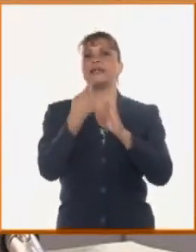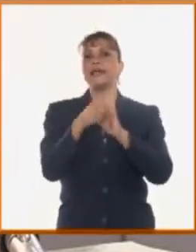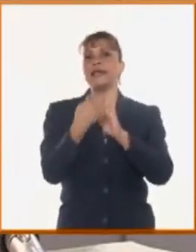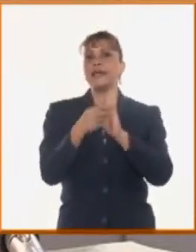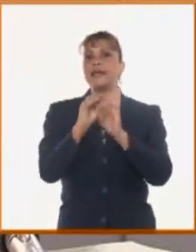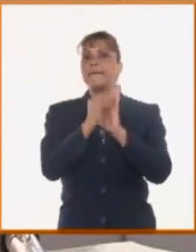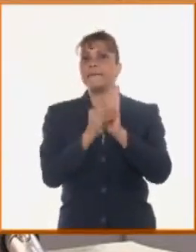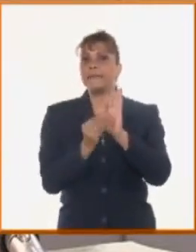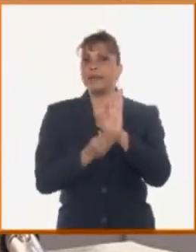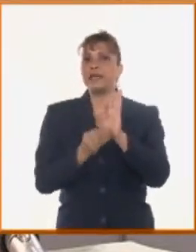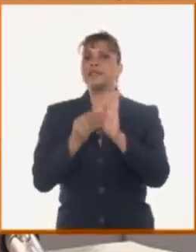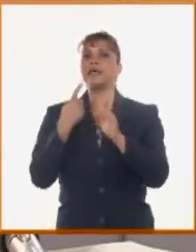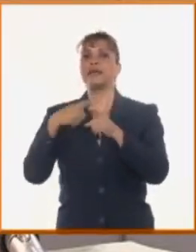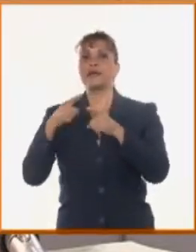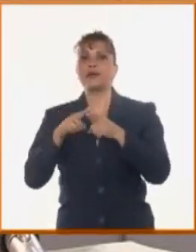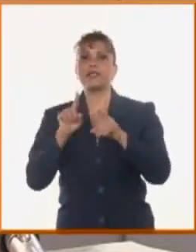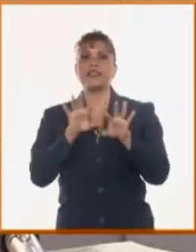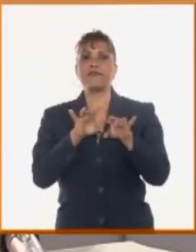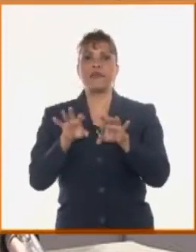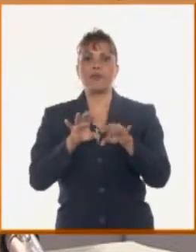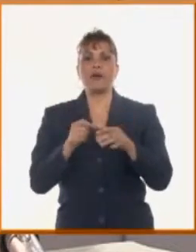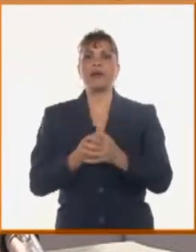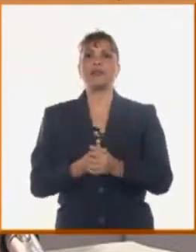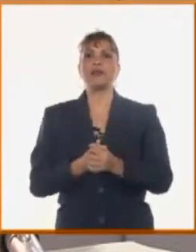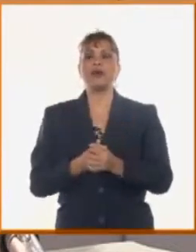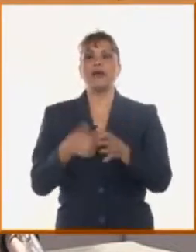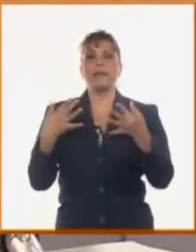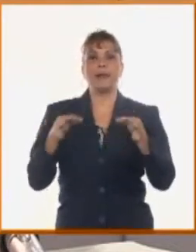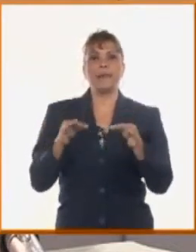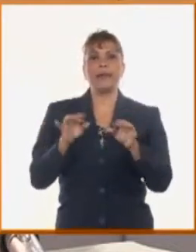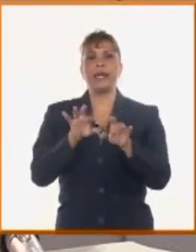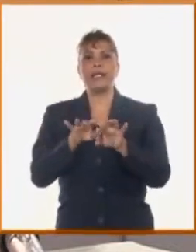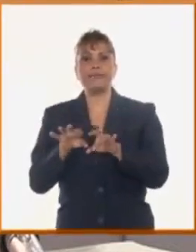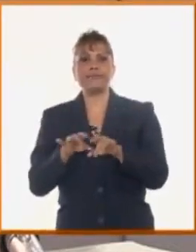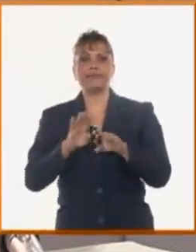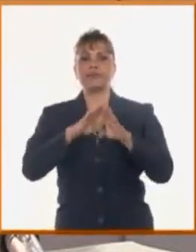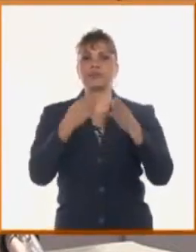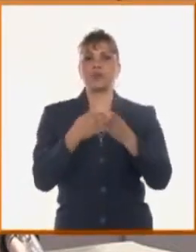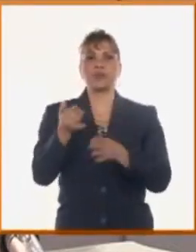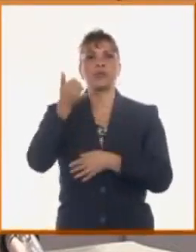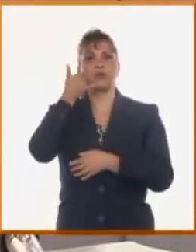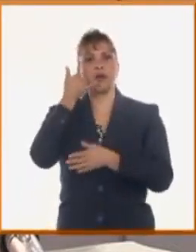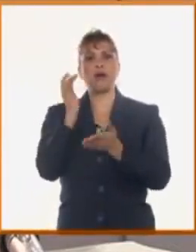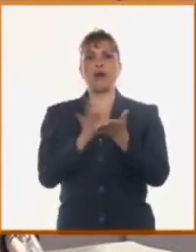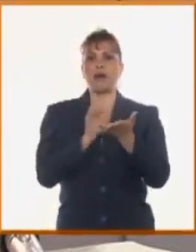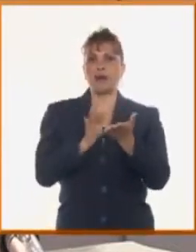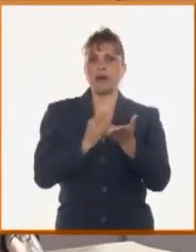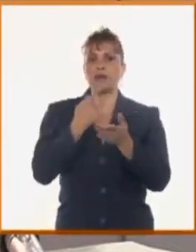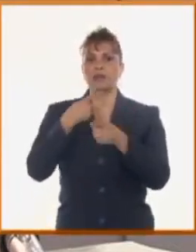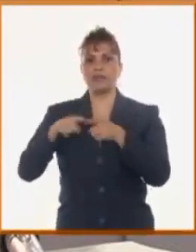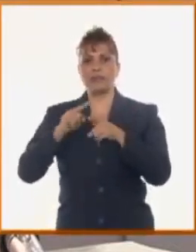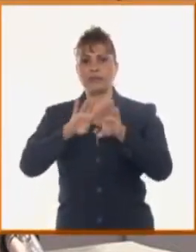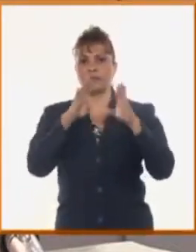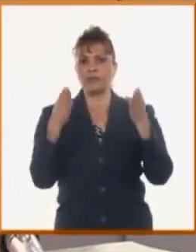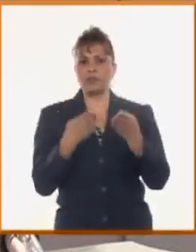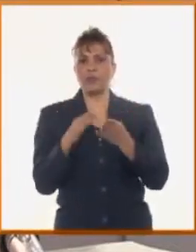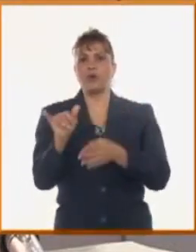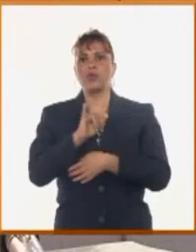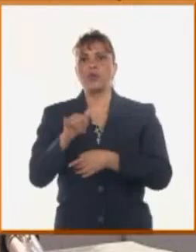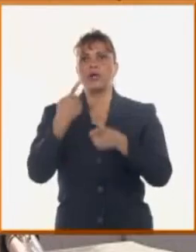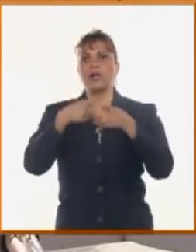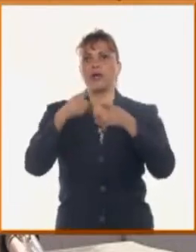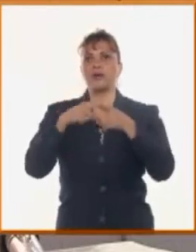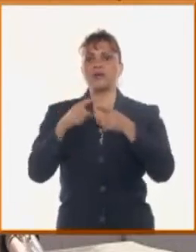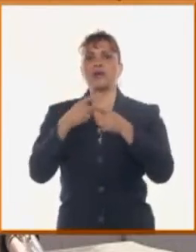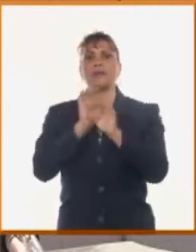informáticos, los insumos y gastables de impresión, la parte y pieza de telefonía celular, elemento activo y pasivo de redes, así como la herramienta